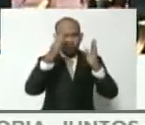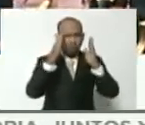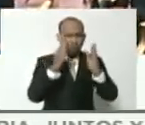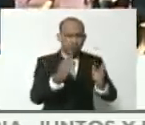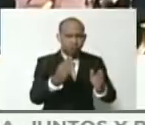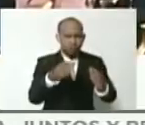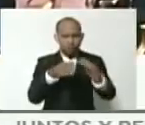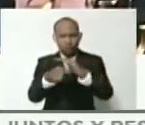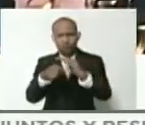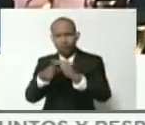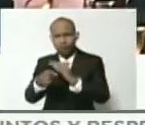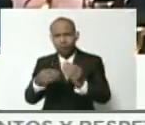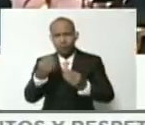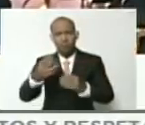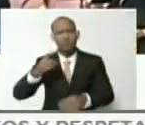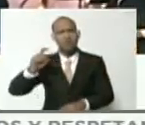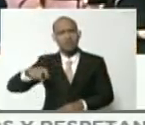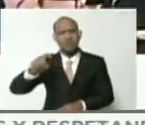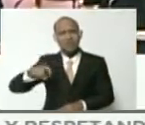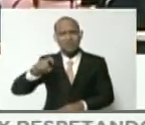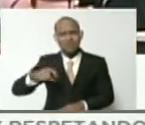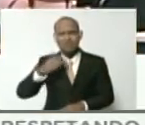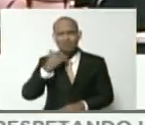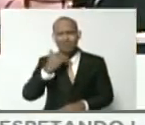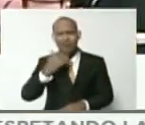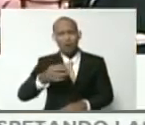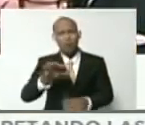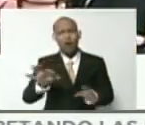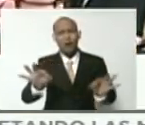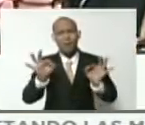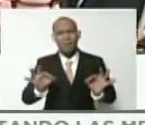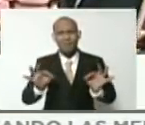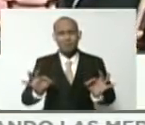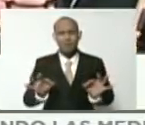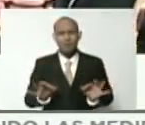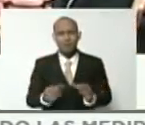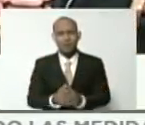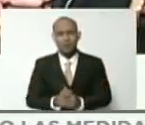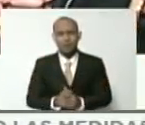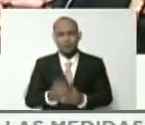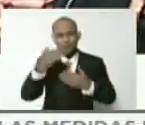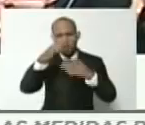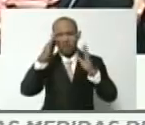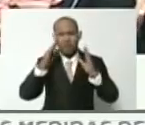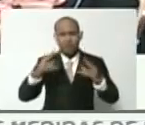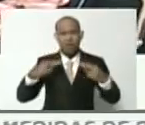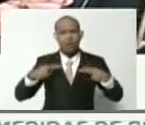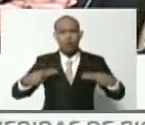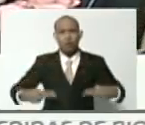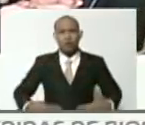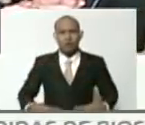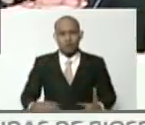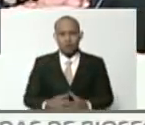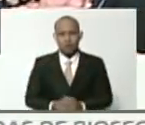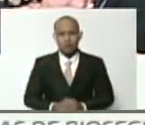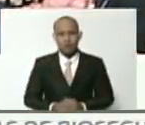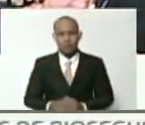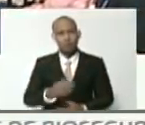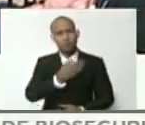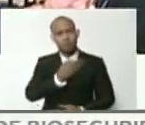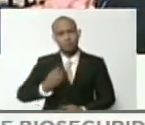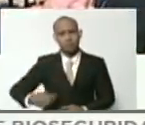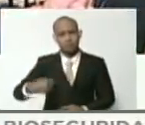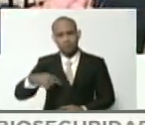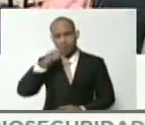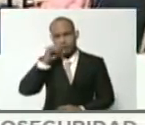aquellos que necesitan una asistencia especial con la asistencia humanitaria. Señor presidente,